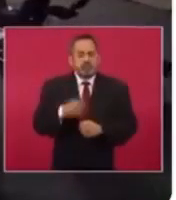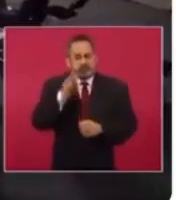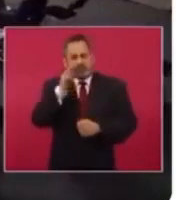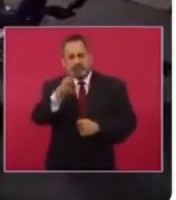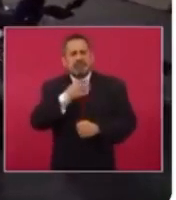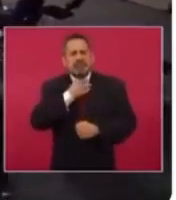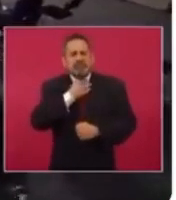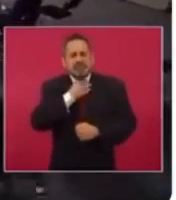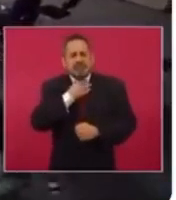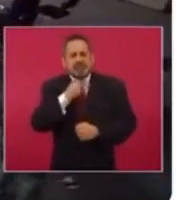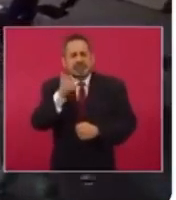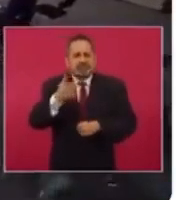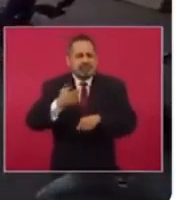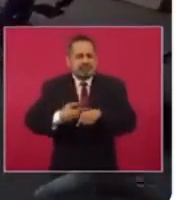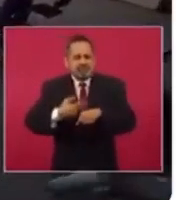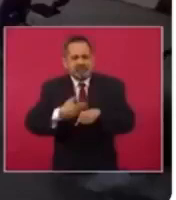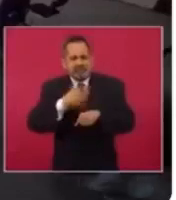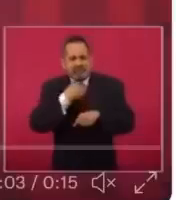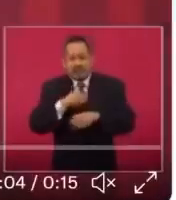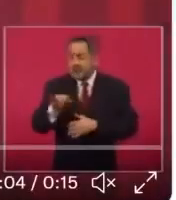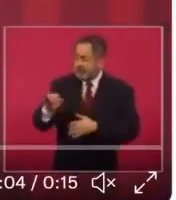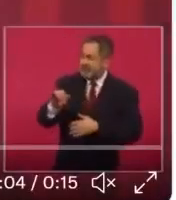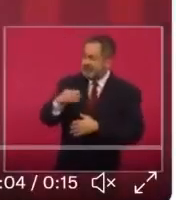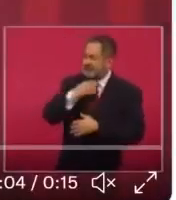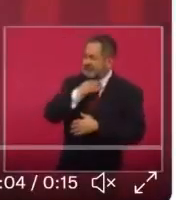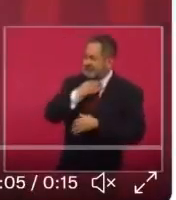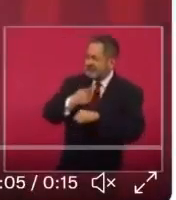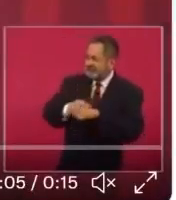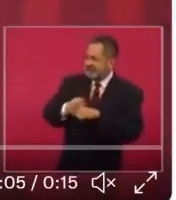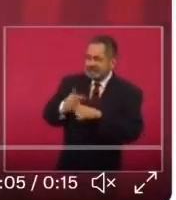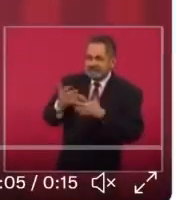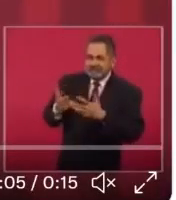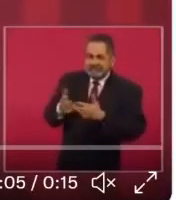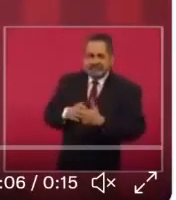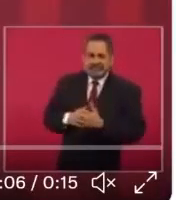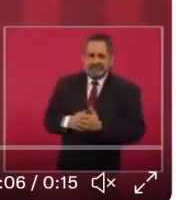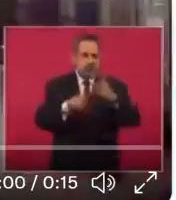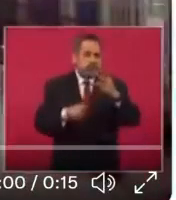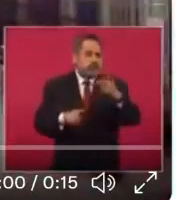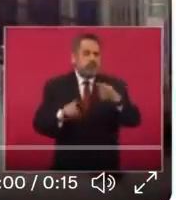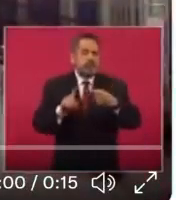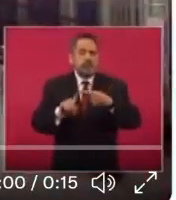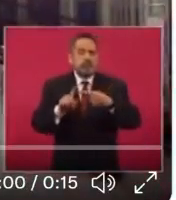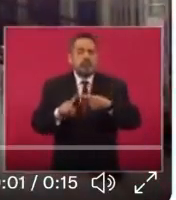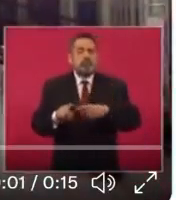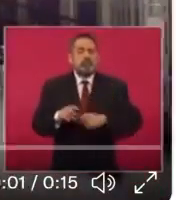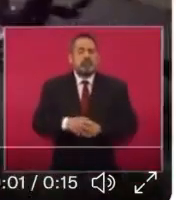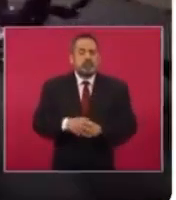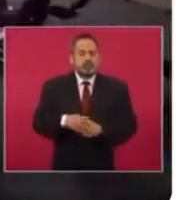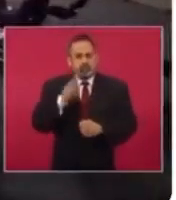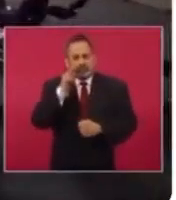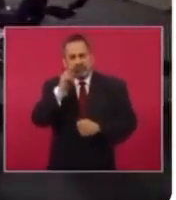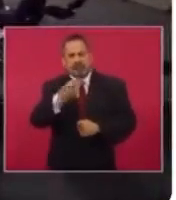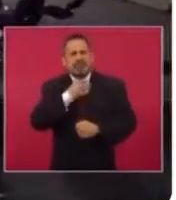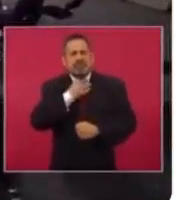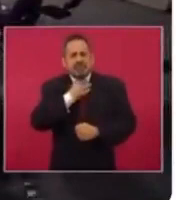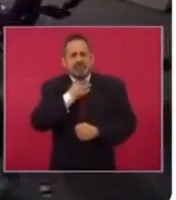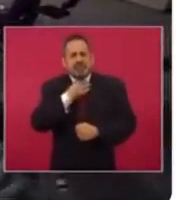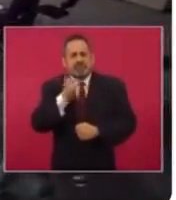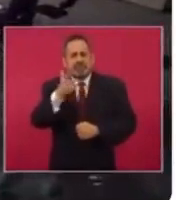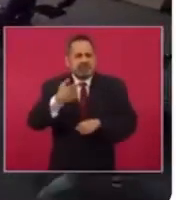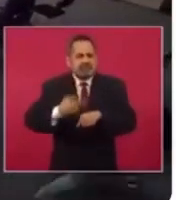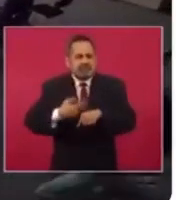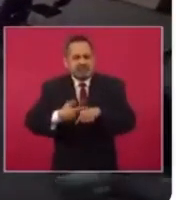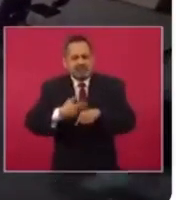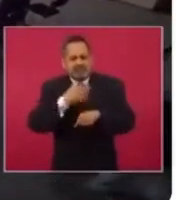tendencia de hoy en uno de los más comentados aquí están los 12 segundos del presidente yo escucho un poquito ronco en el